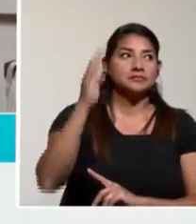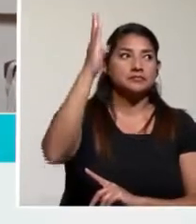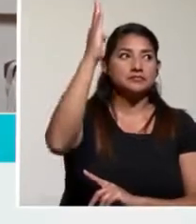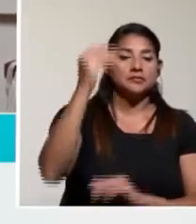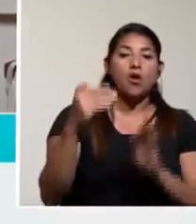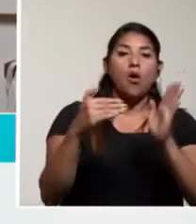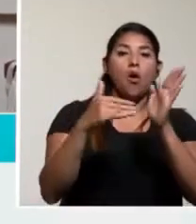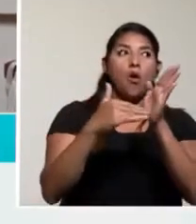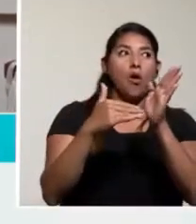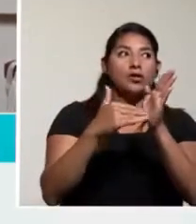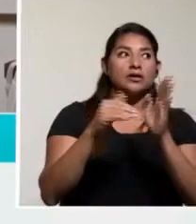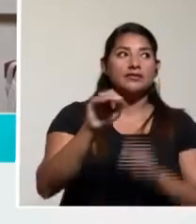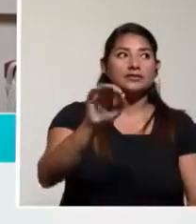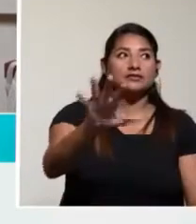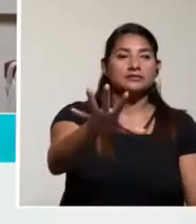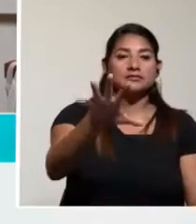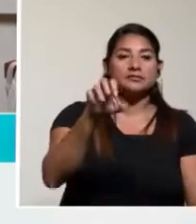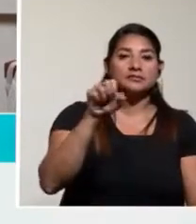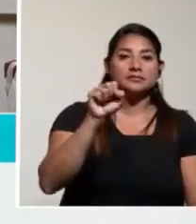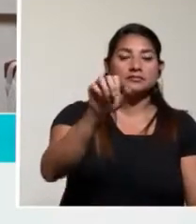Otra vez.